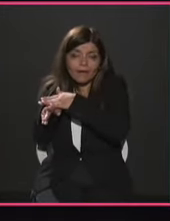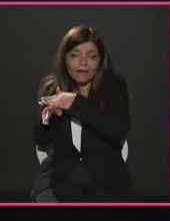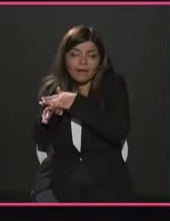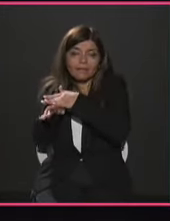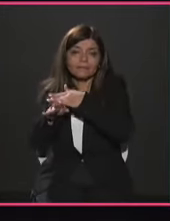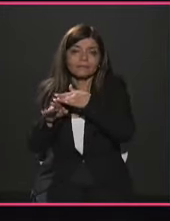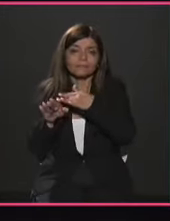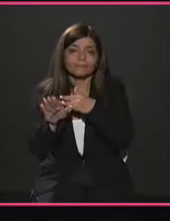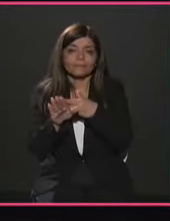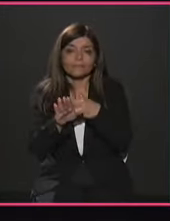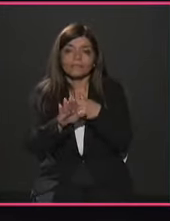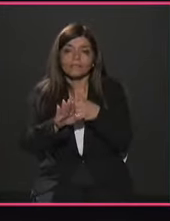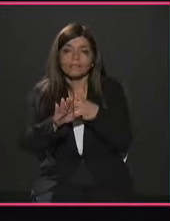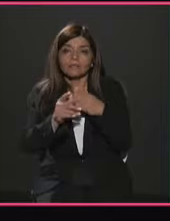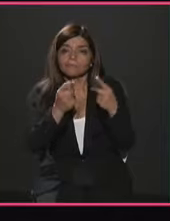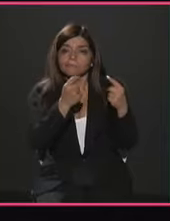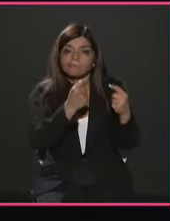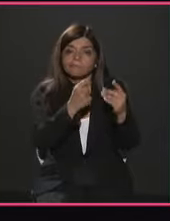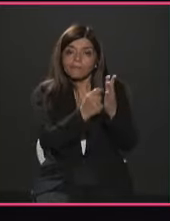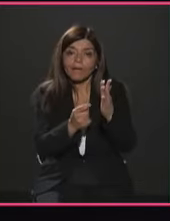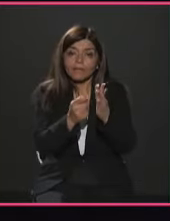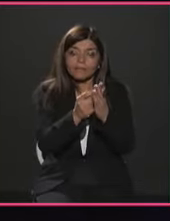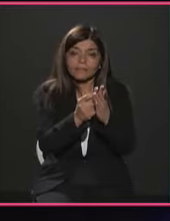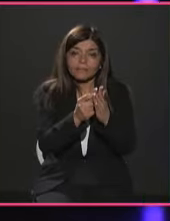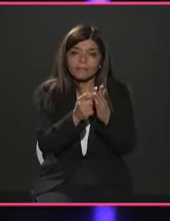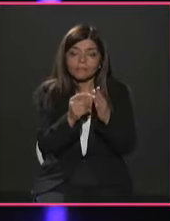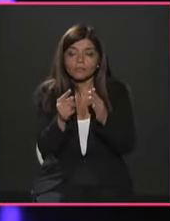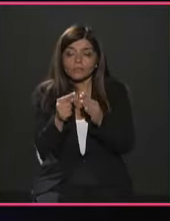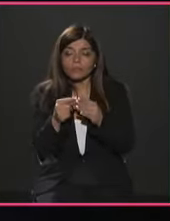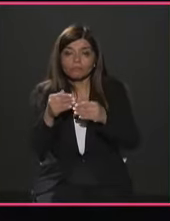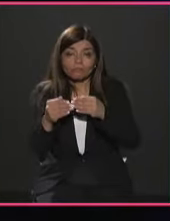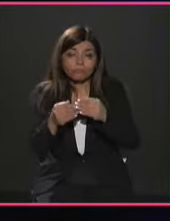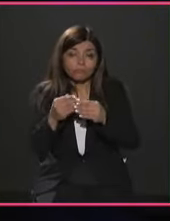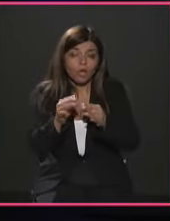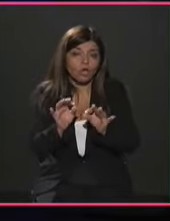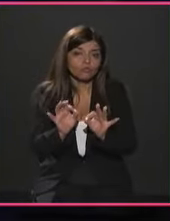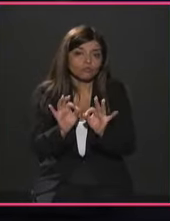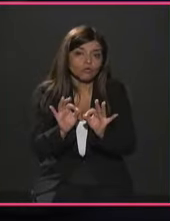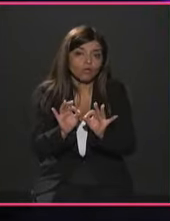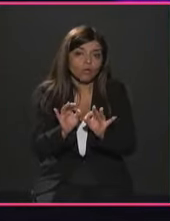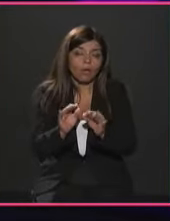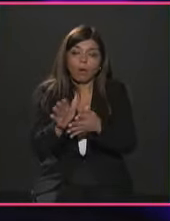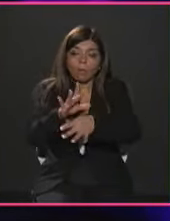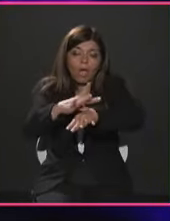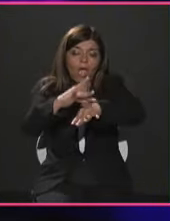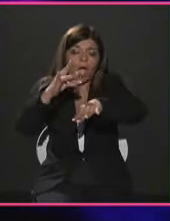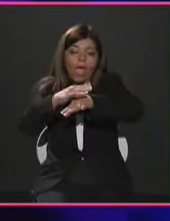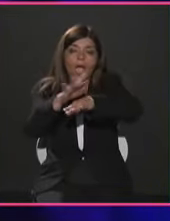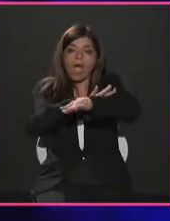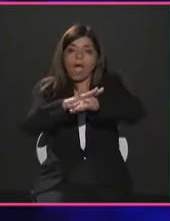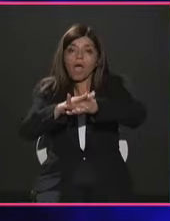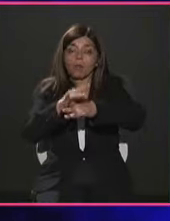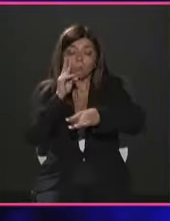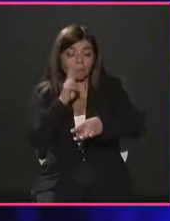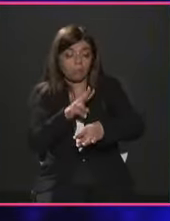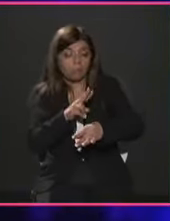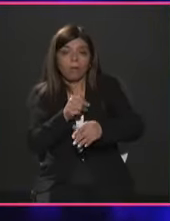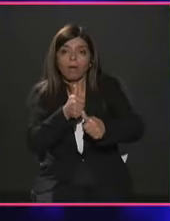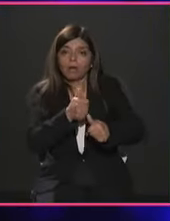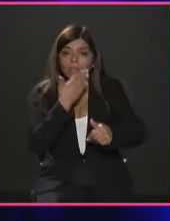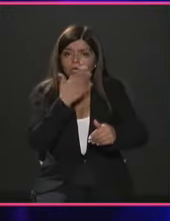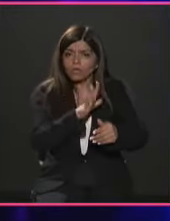eh de tratamiento o más y esto es simplemente sacar un poco de piel Así que luce bastante